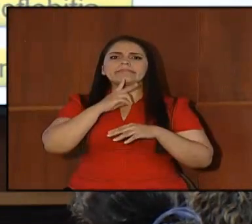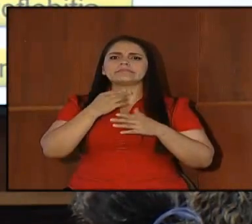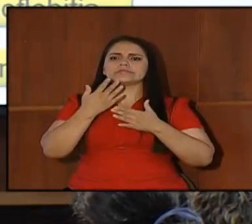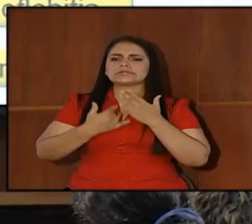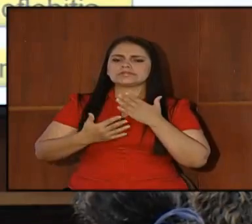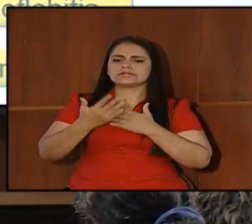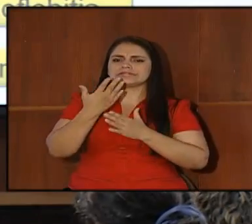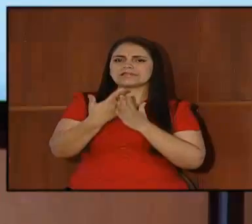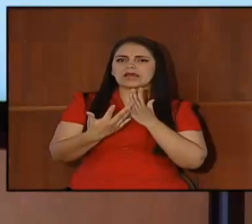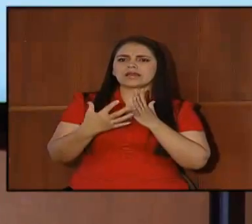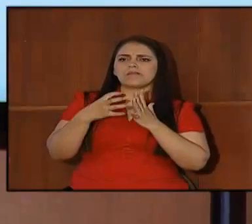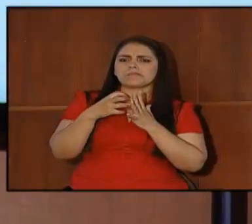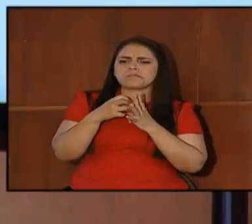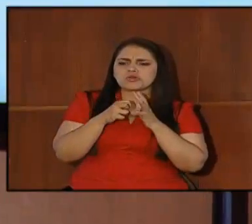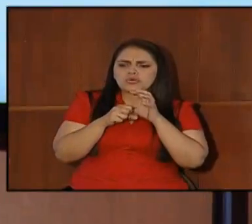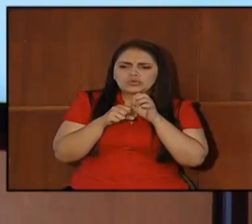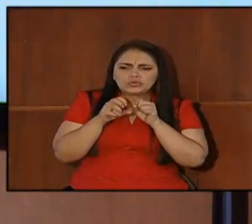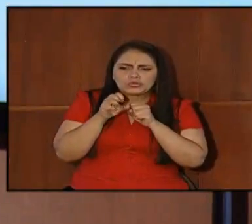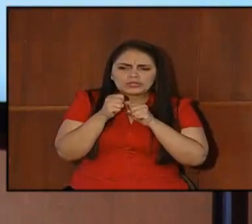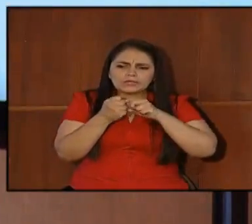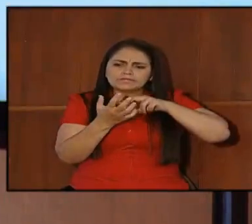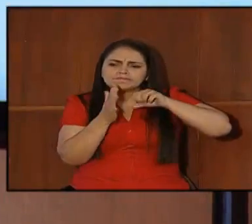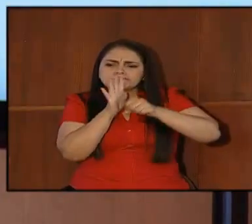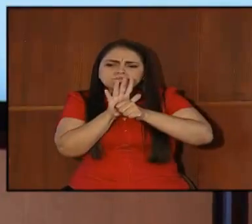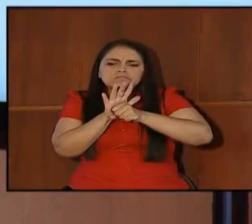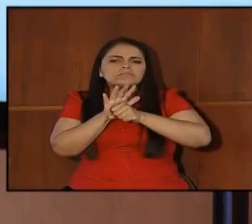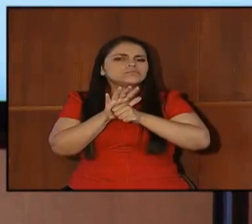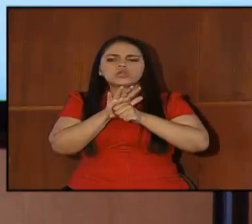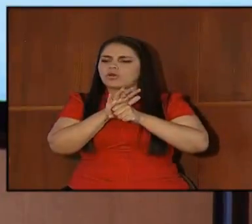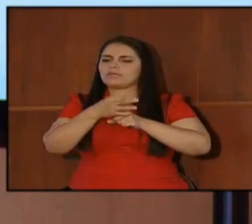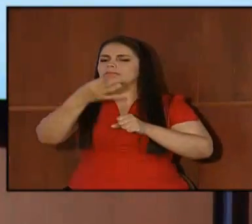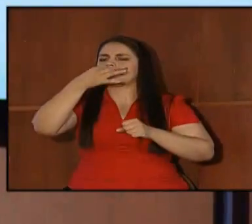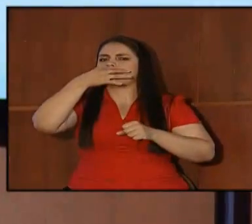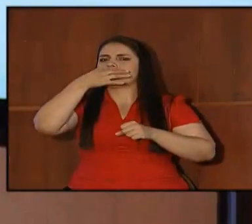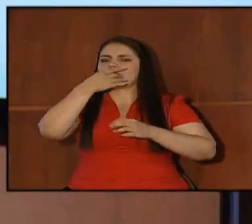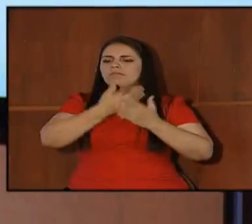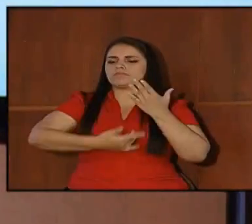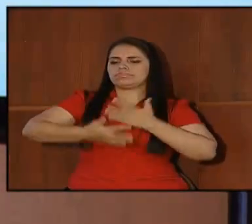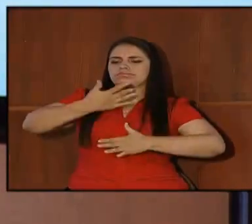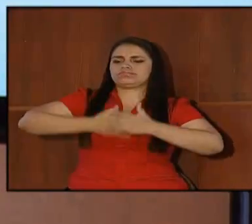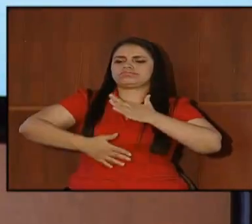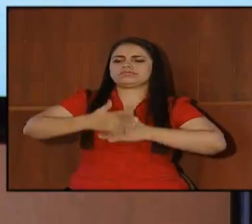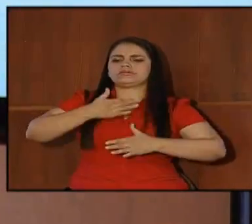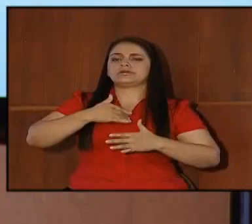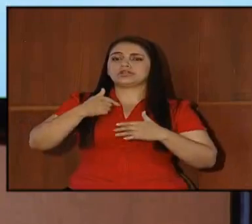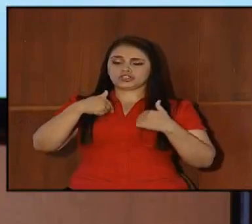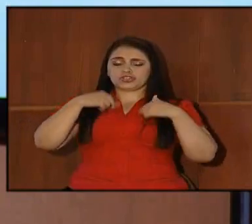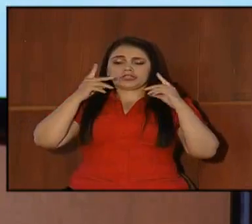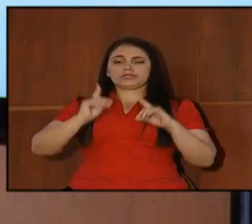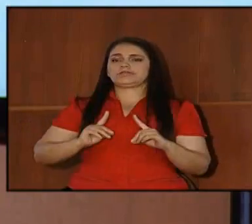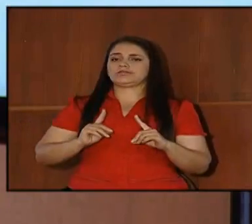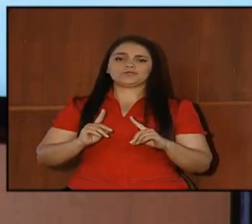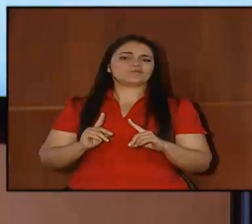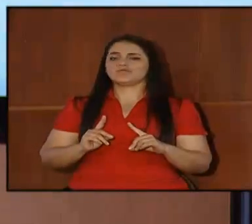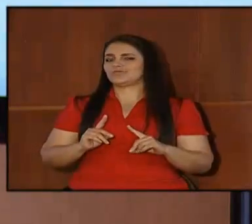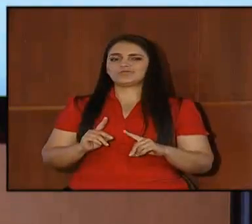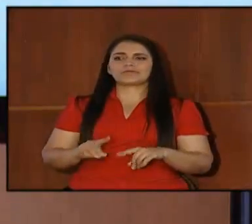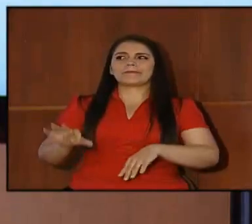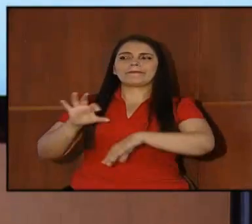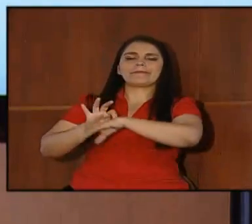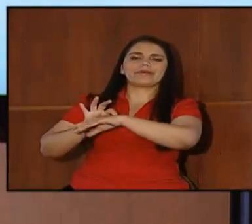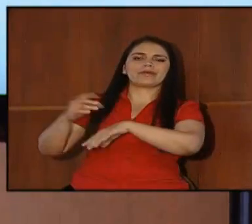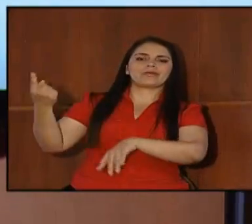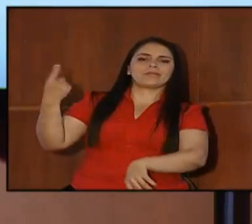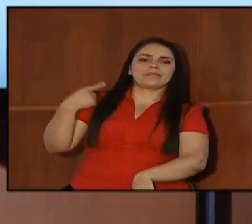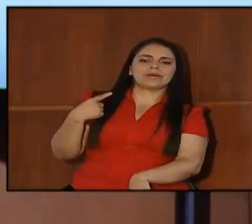lo anticoagulan, ahí es cuando hacen otro serio, pero ese es manejo médico, o sea que no es lo que nosotros creamos, o que está